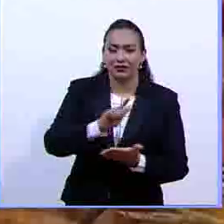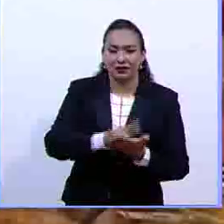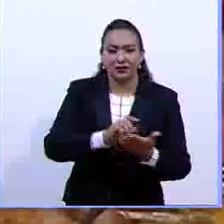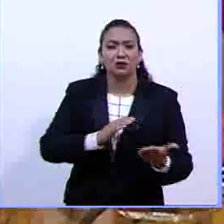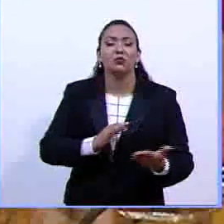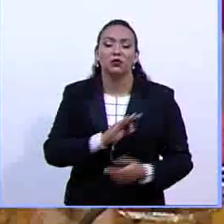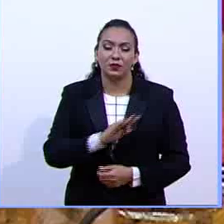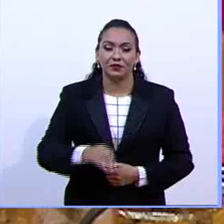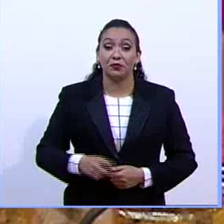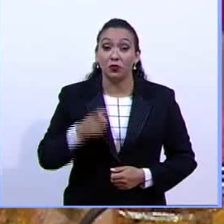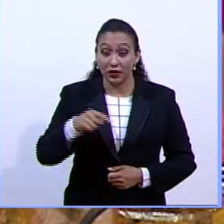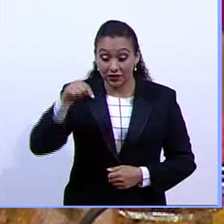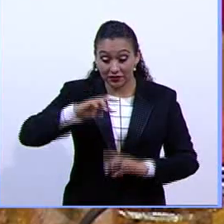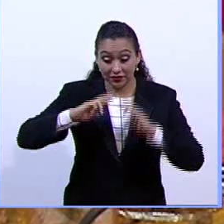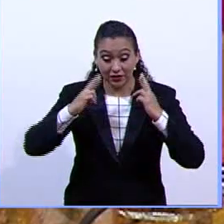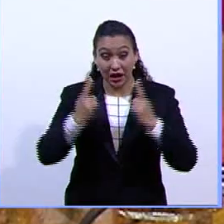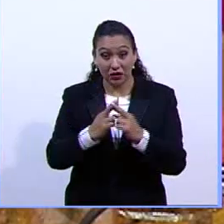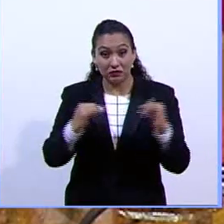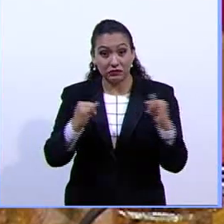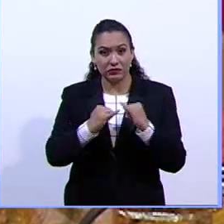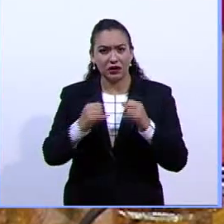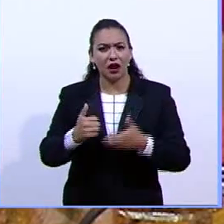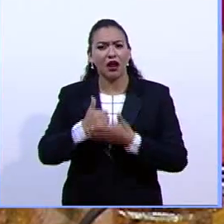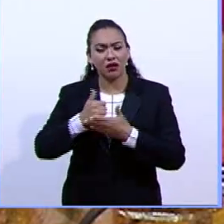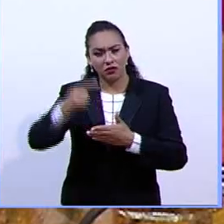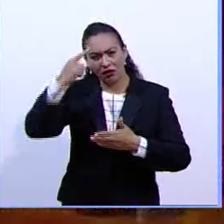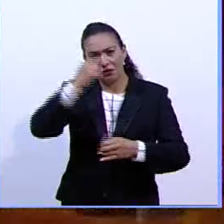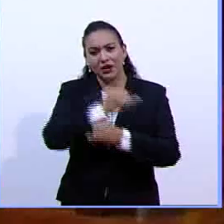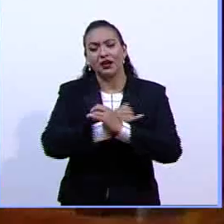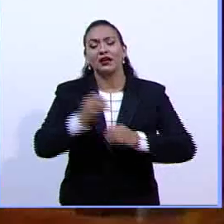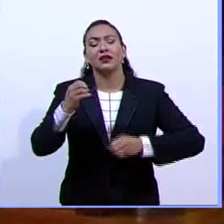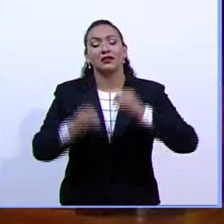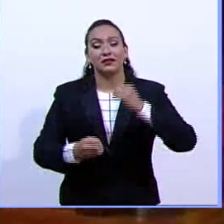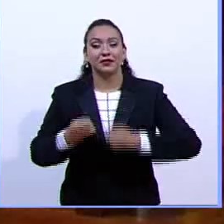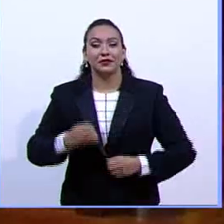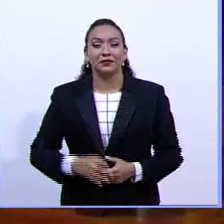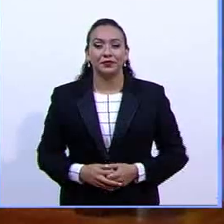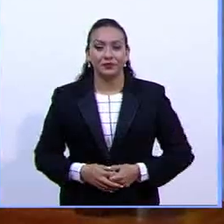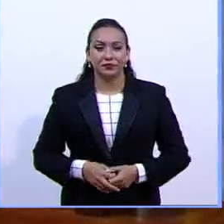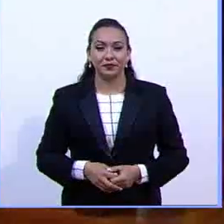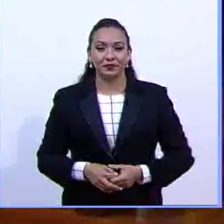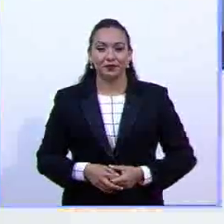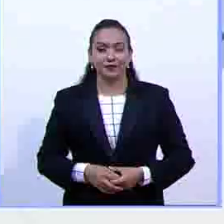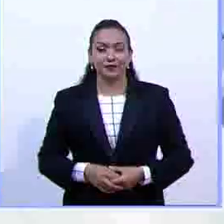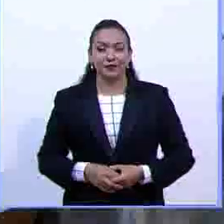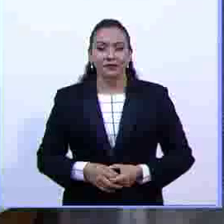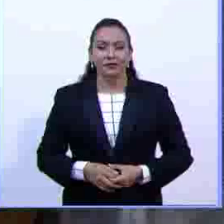cumbre está llamada a defender y fortalecer la independencia judicial.